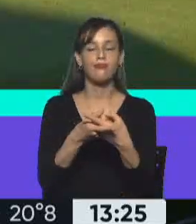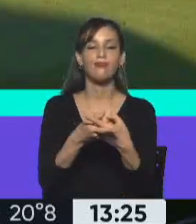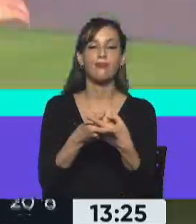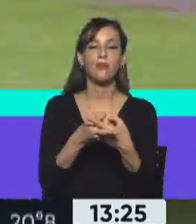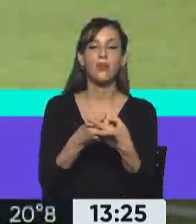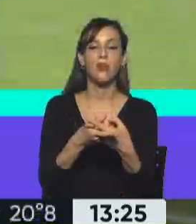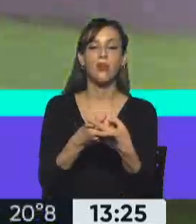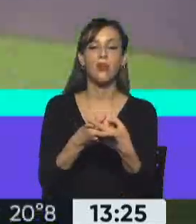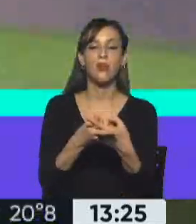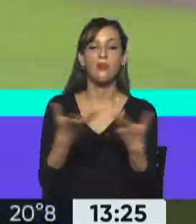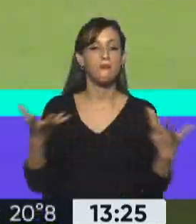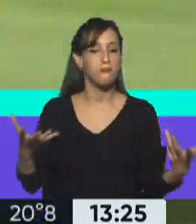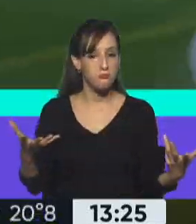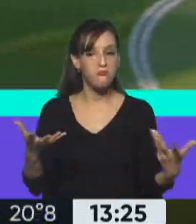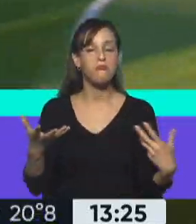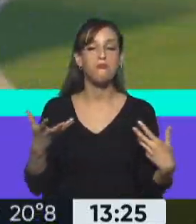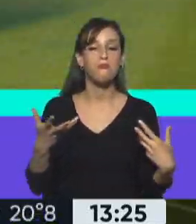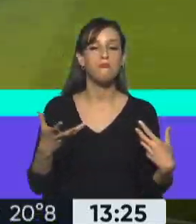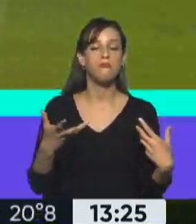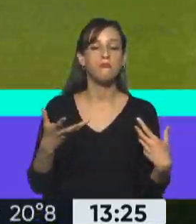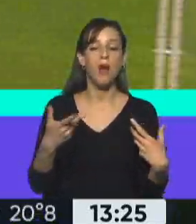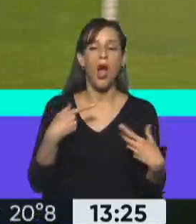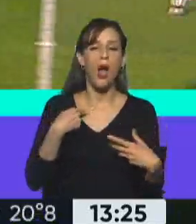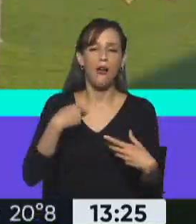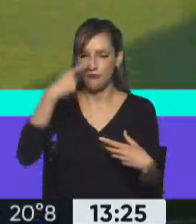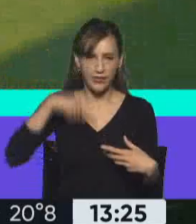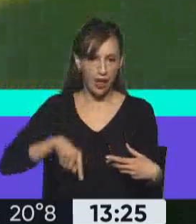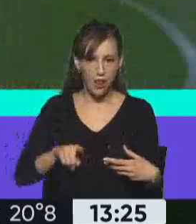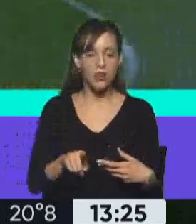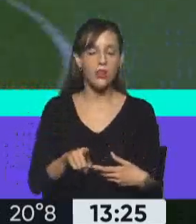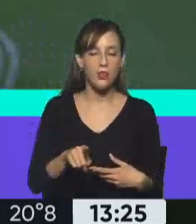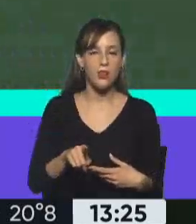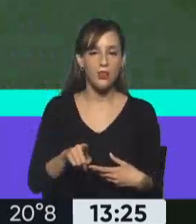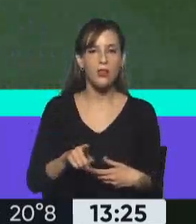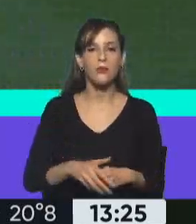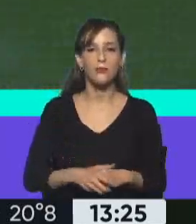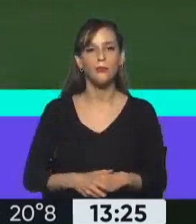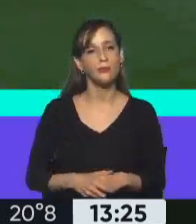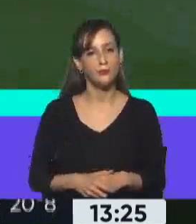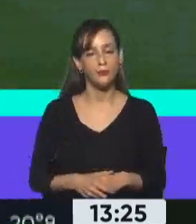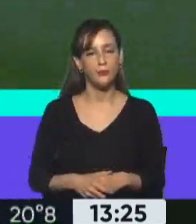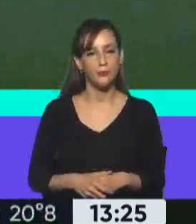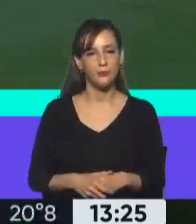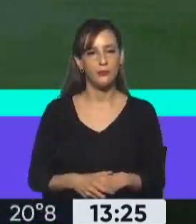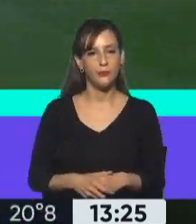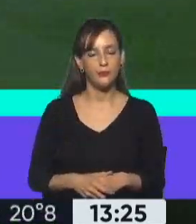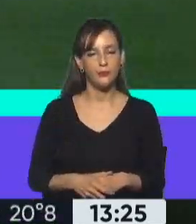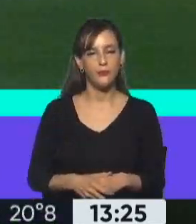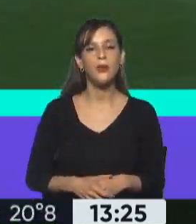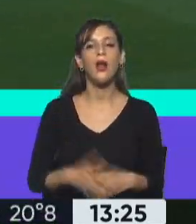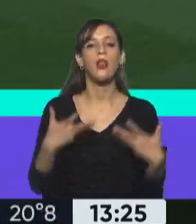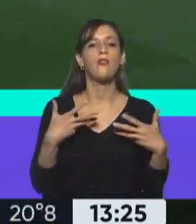presente y volver a quedar solo en la punta, pero el Halcón se aprovechó de un equipo